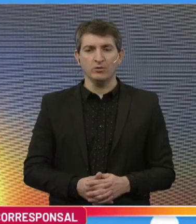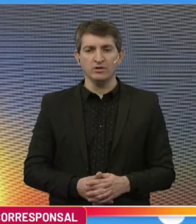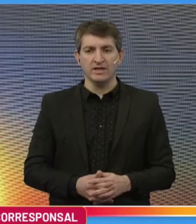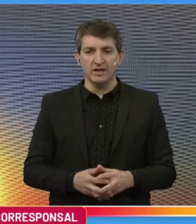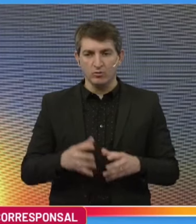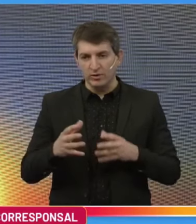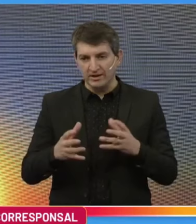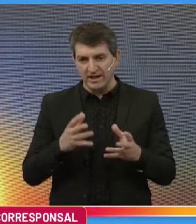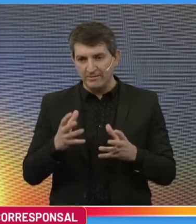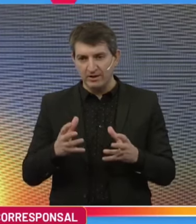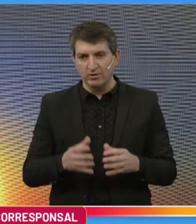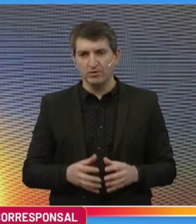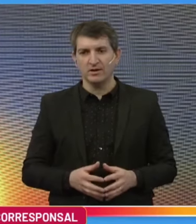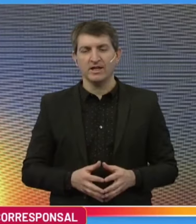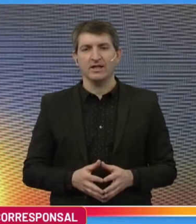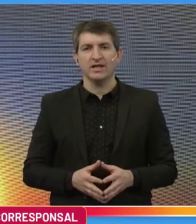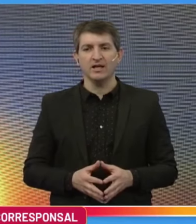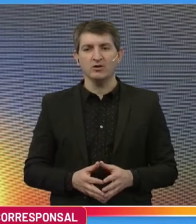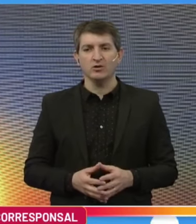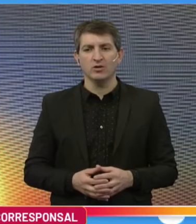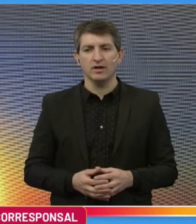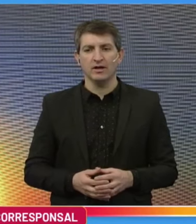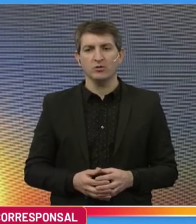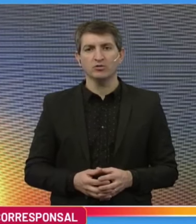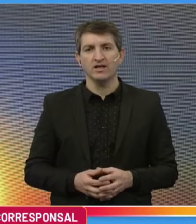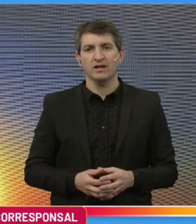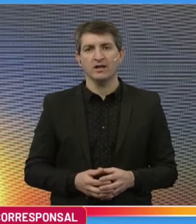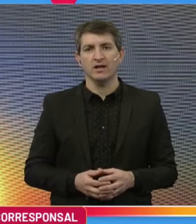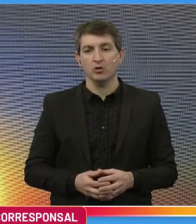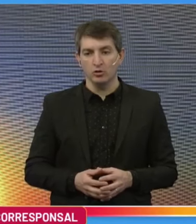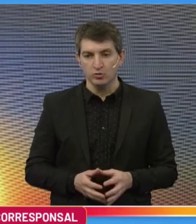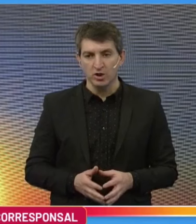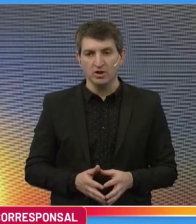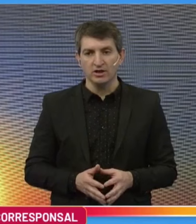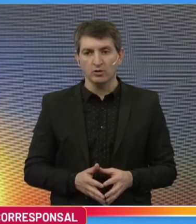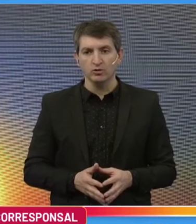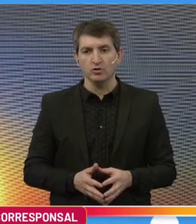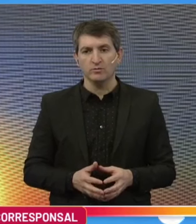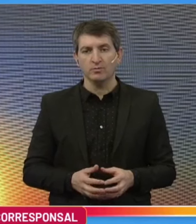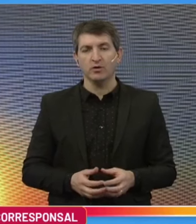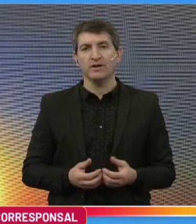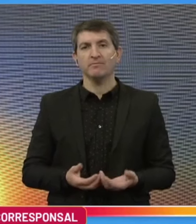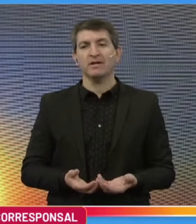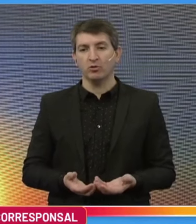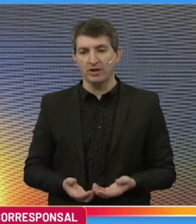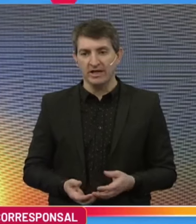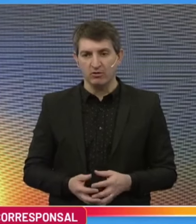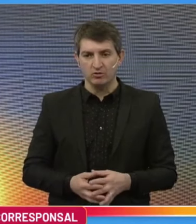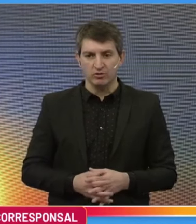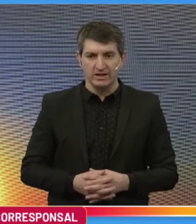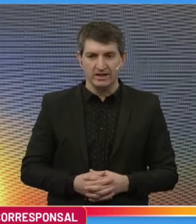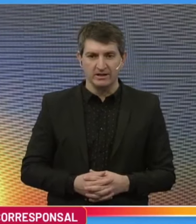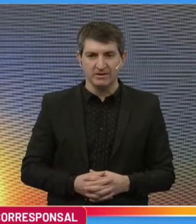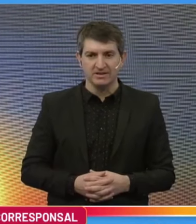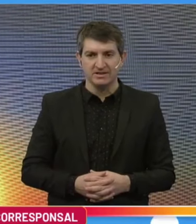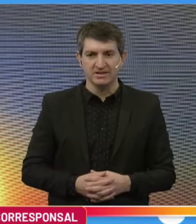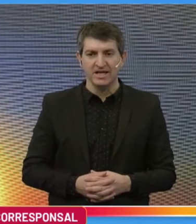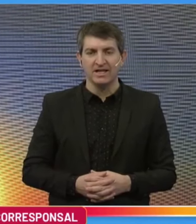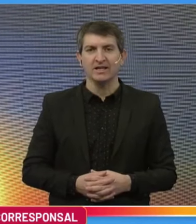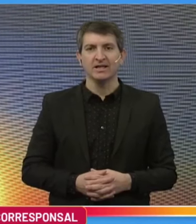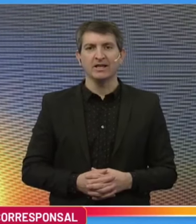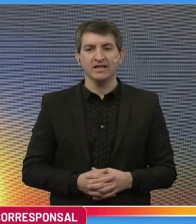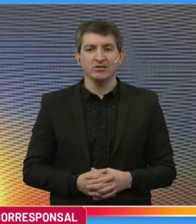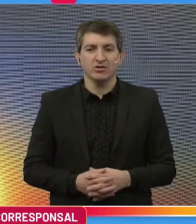Trump lo que acusa es que hay como una trama No detrás de esto acusa que hay corrupción Incluso en Pos de perjudicarlo en su carrera